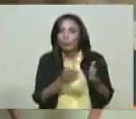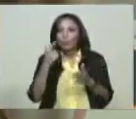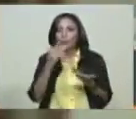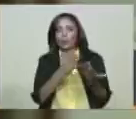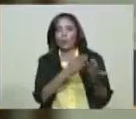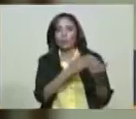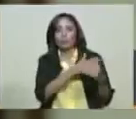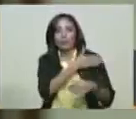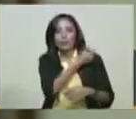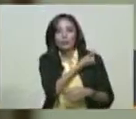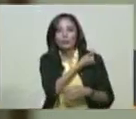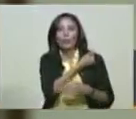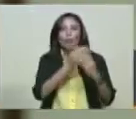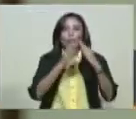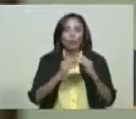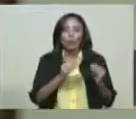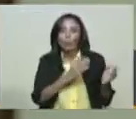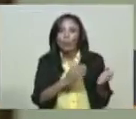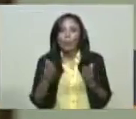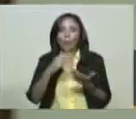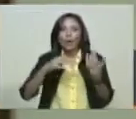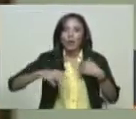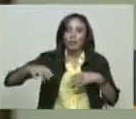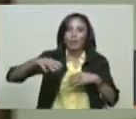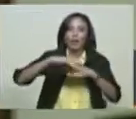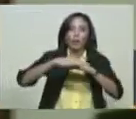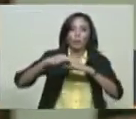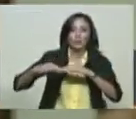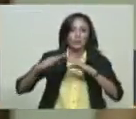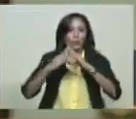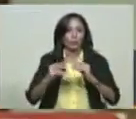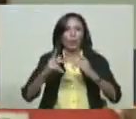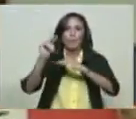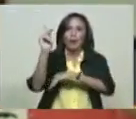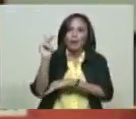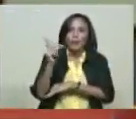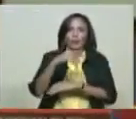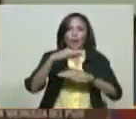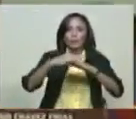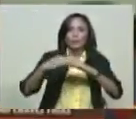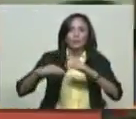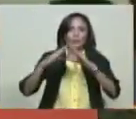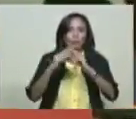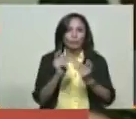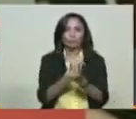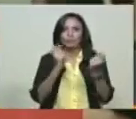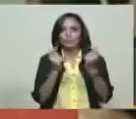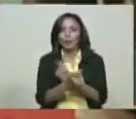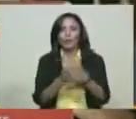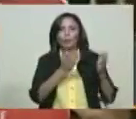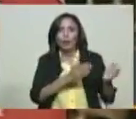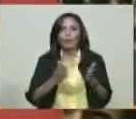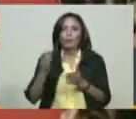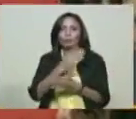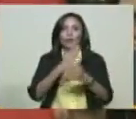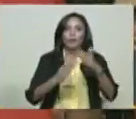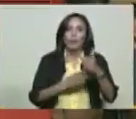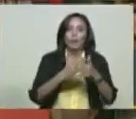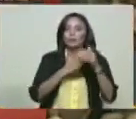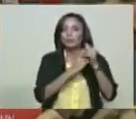dirección nacional las direcciones regionales las direcciones municipales parroquiales y de construcción de sus nuevas estructuras de base